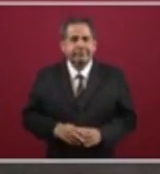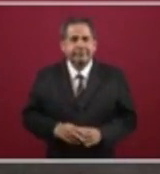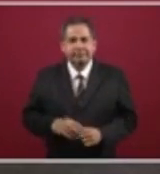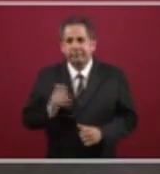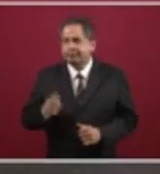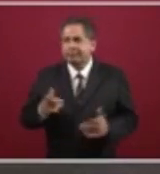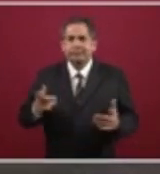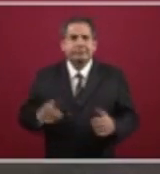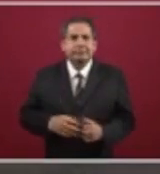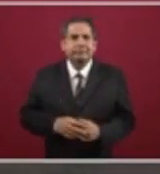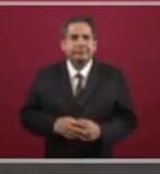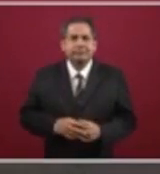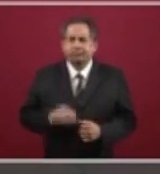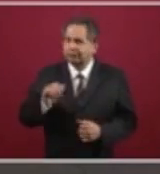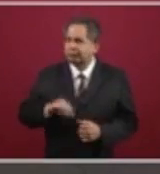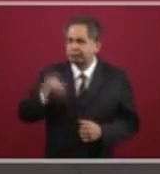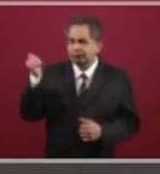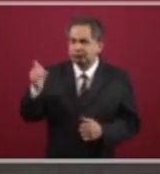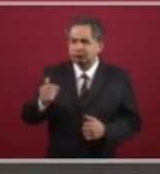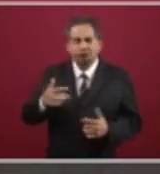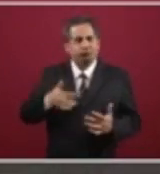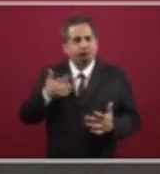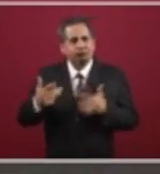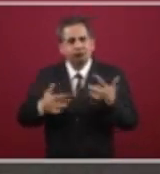es otro humor.